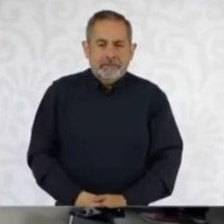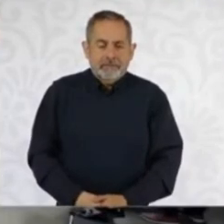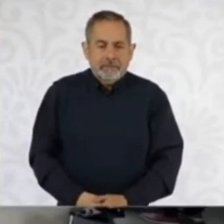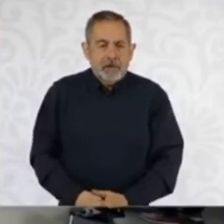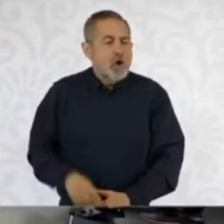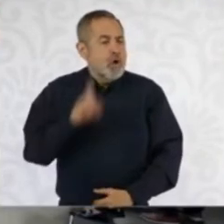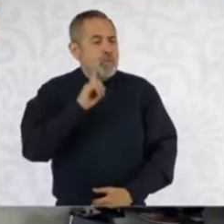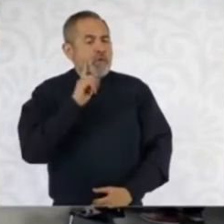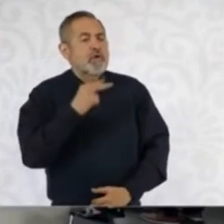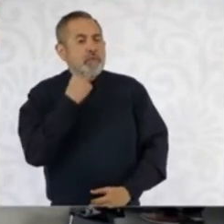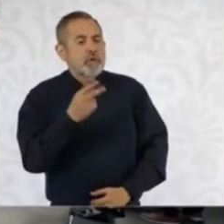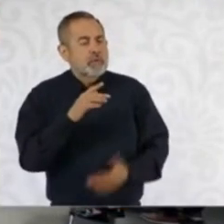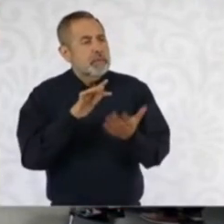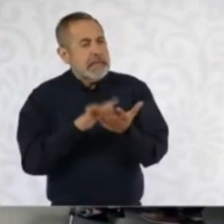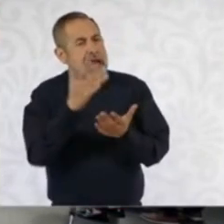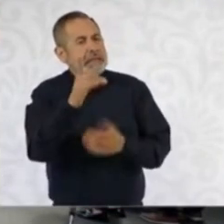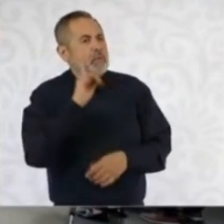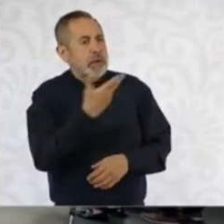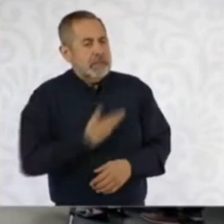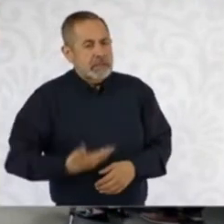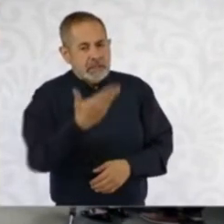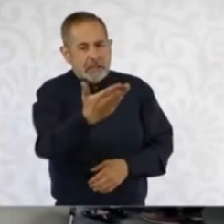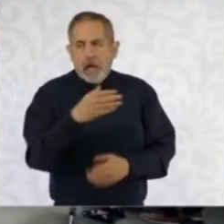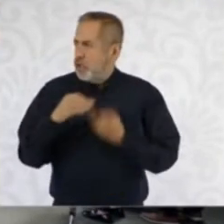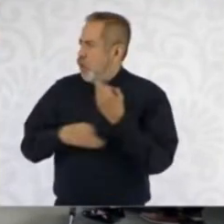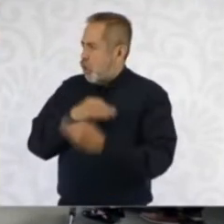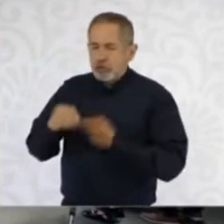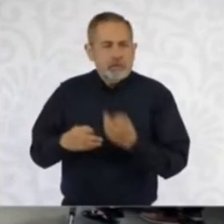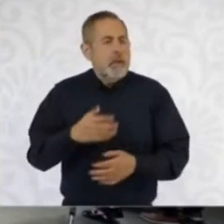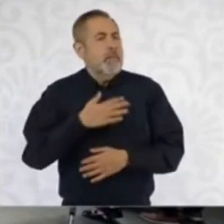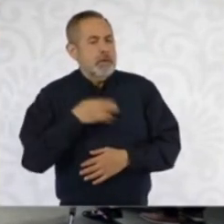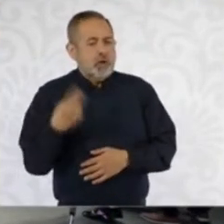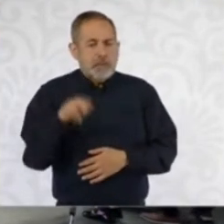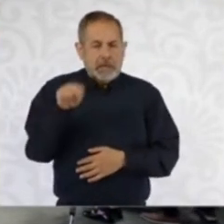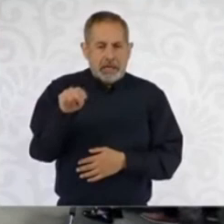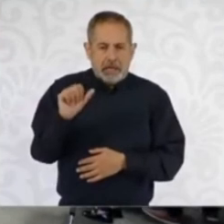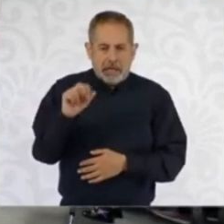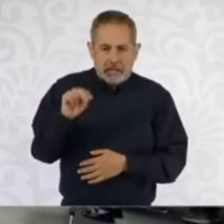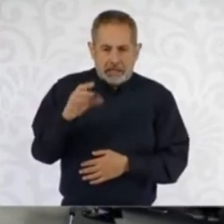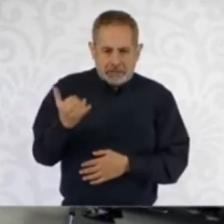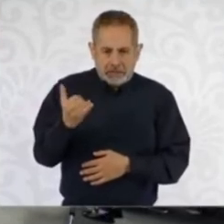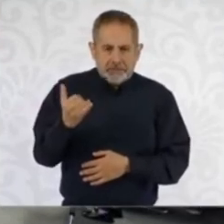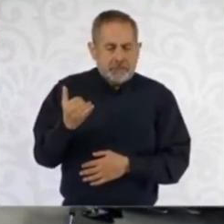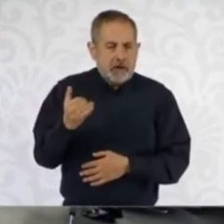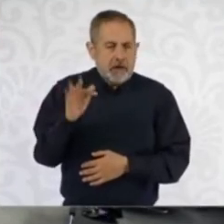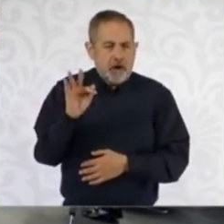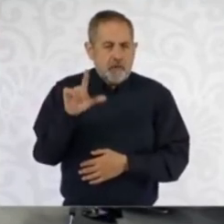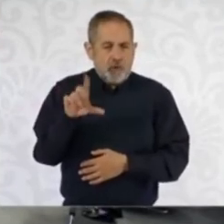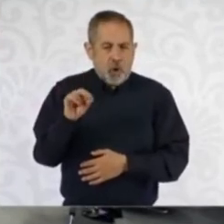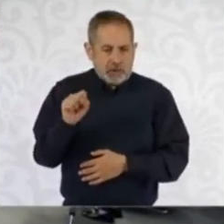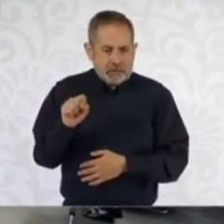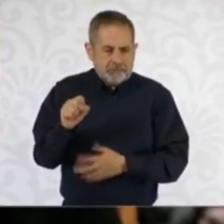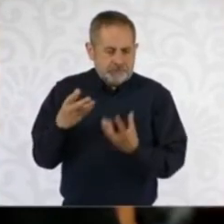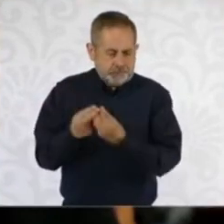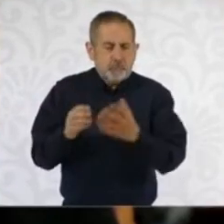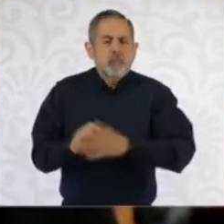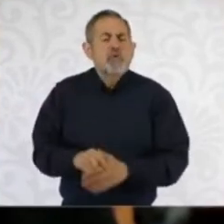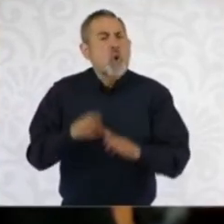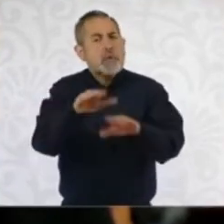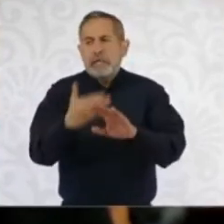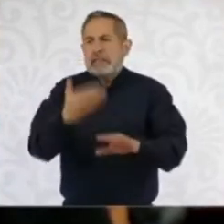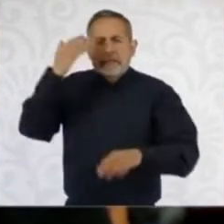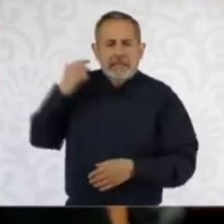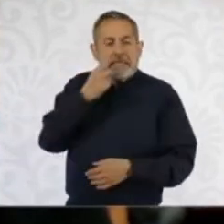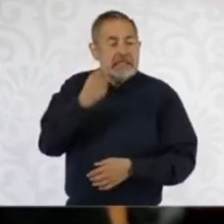Gracias, Presidenta. Buenos días a todas y a todos. Buenos días, Presidenta. Nancy Flores, de la revista Contralínea. Hace unos días se anunció un donativo